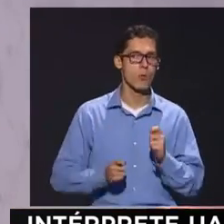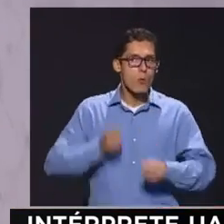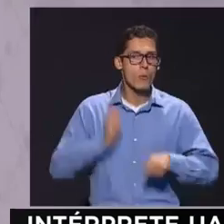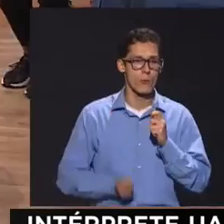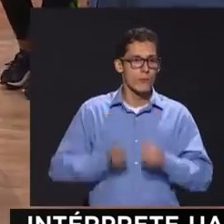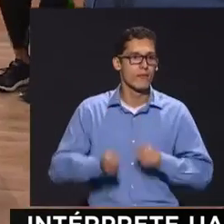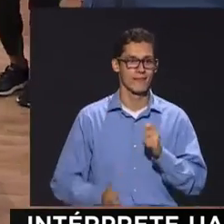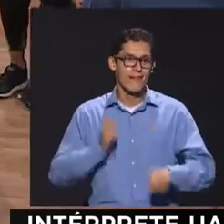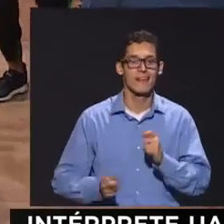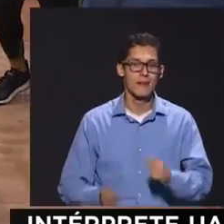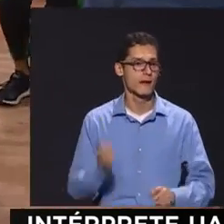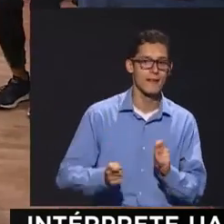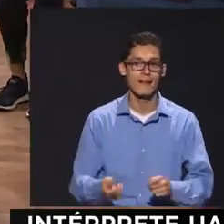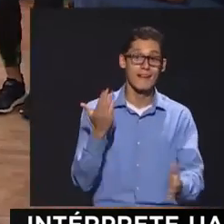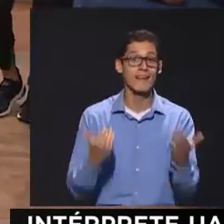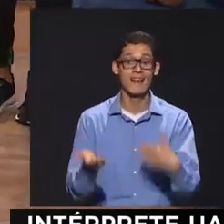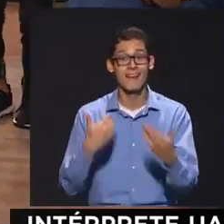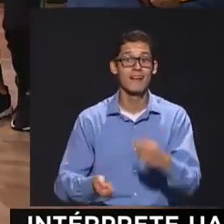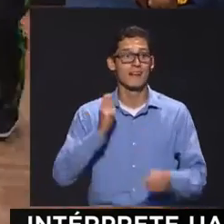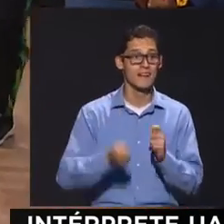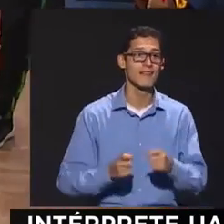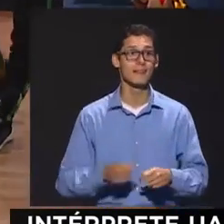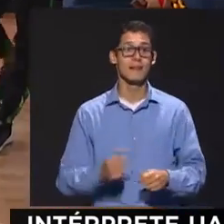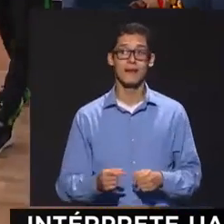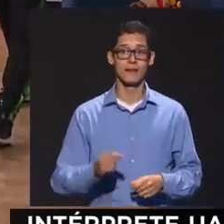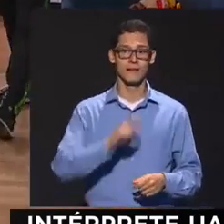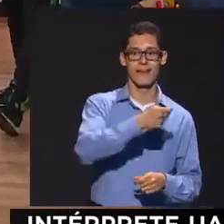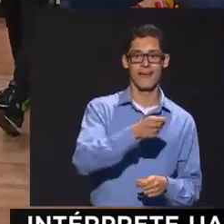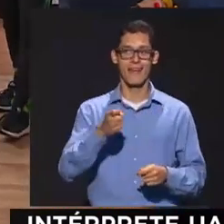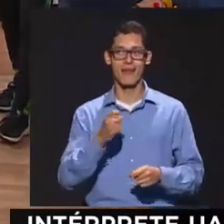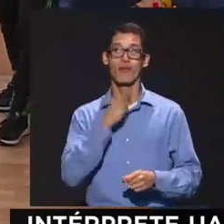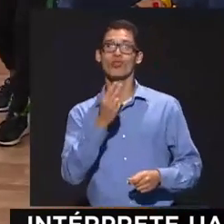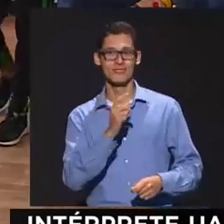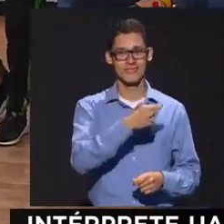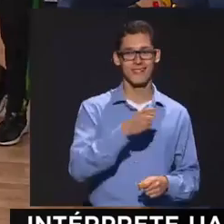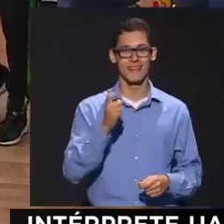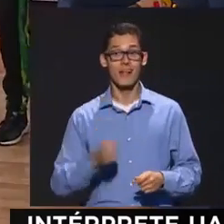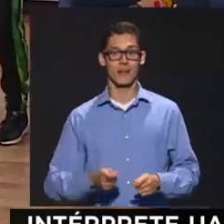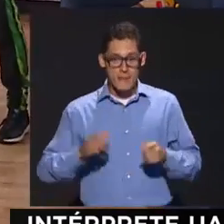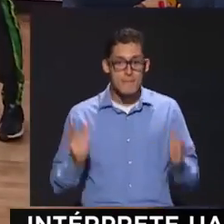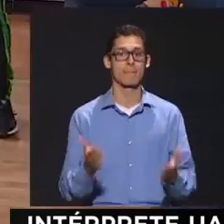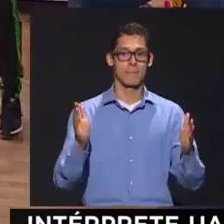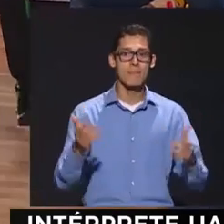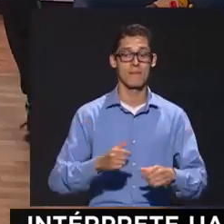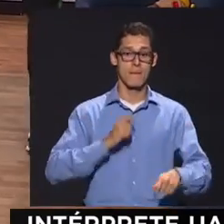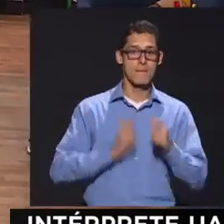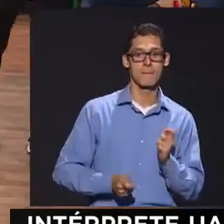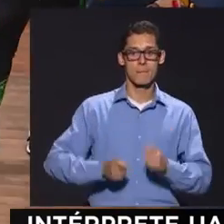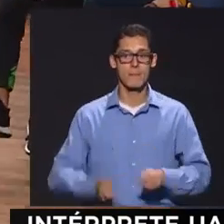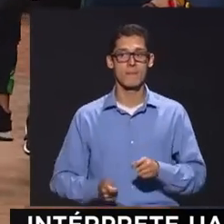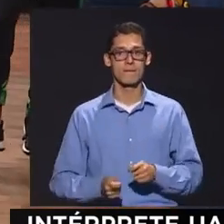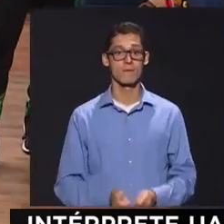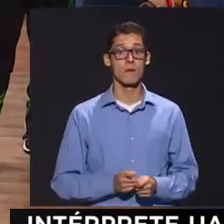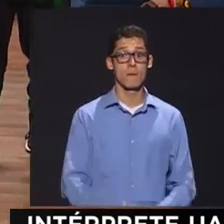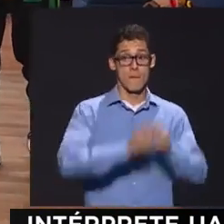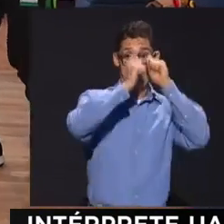ay es el baile y el baile que mueve y vamos a mover